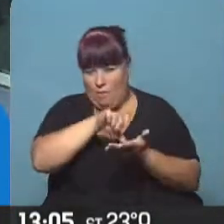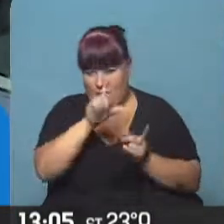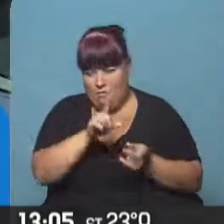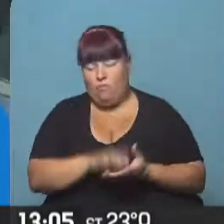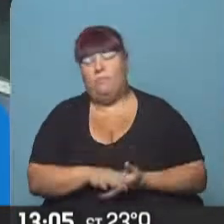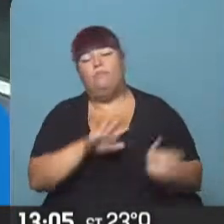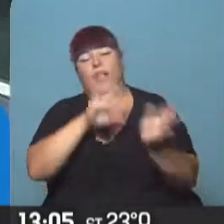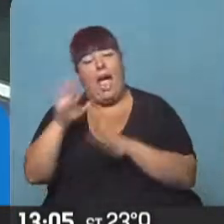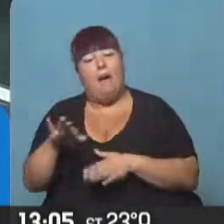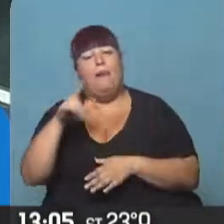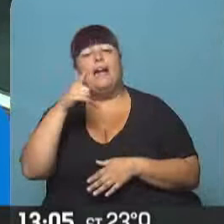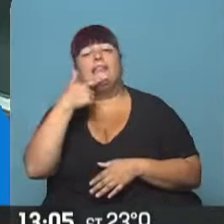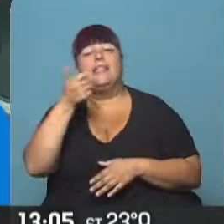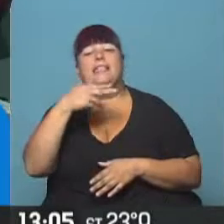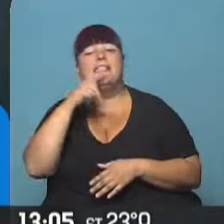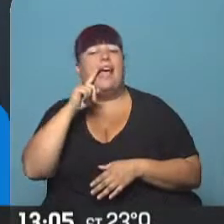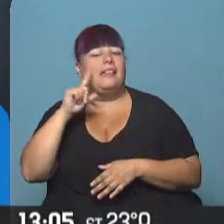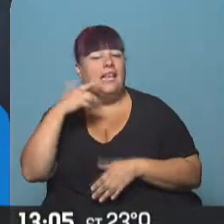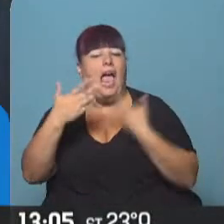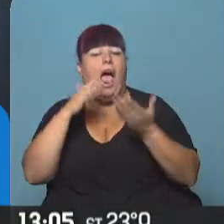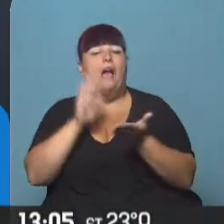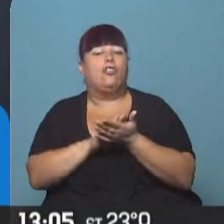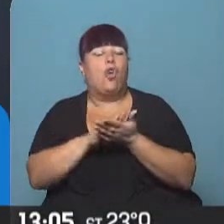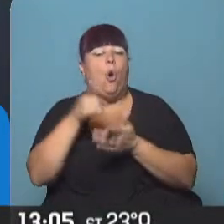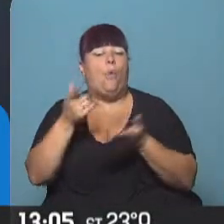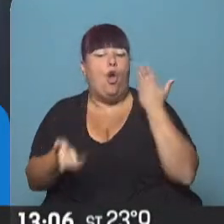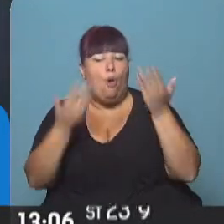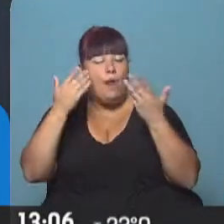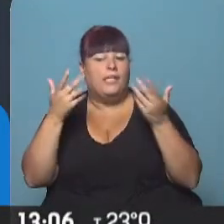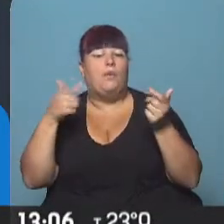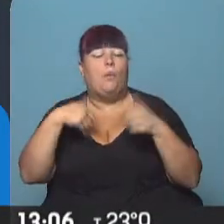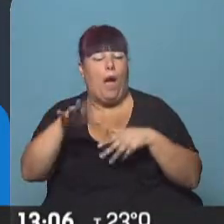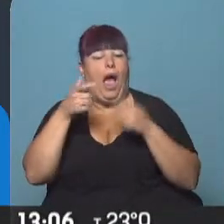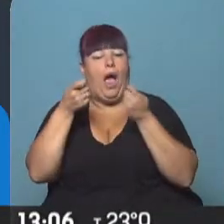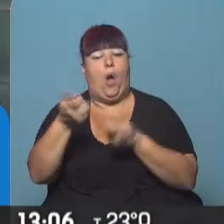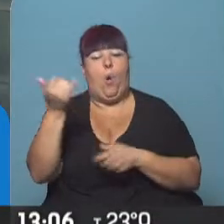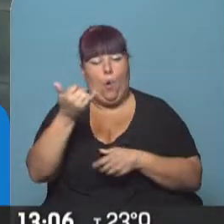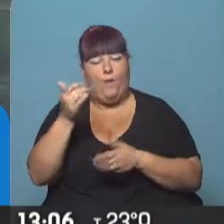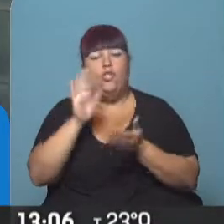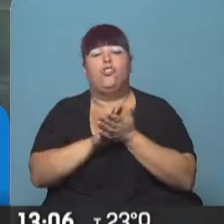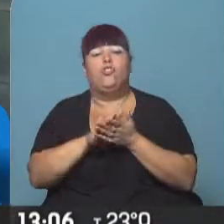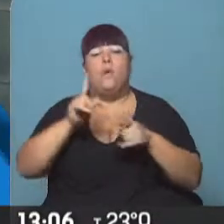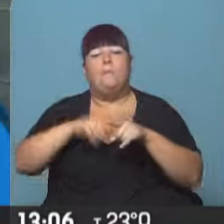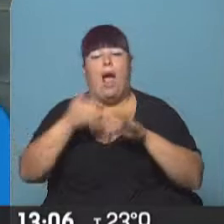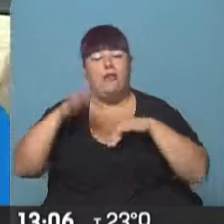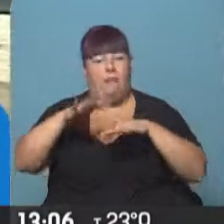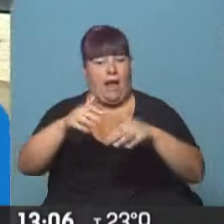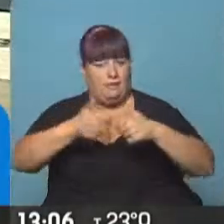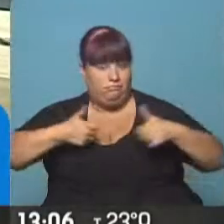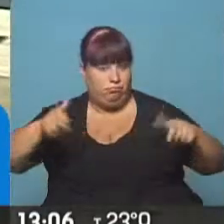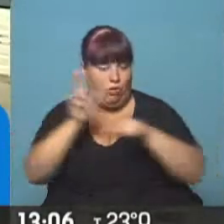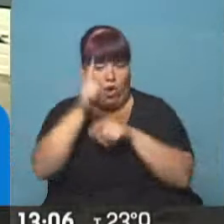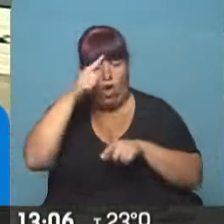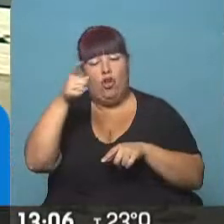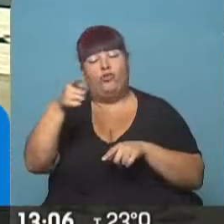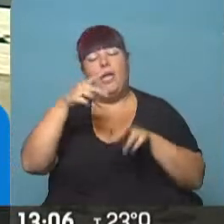su parte, Diego Santilli se refirió al operativo que acompañará este jueves el paro y movilización hacia